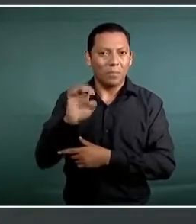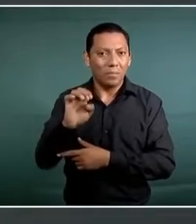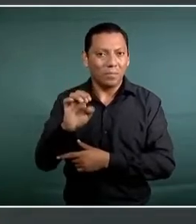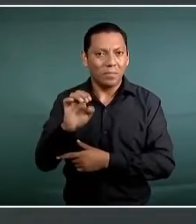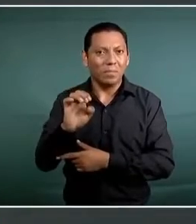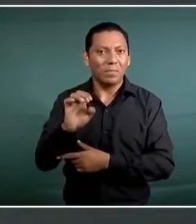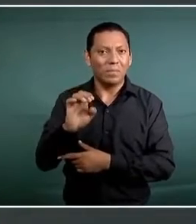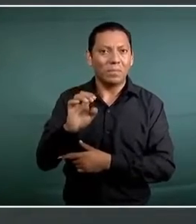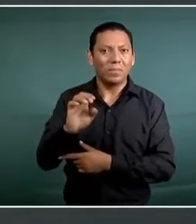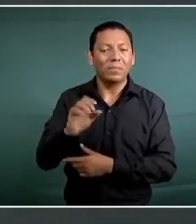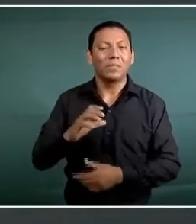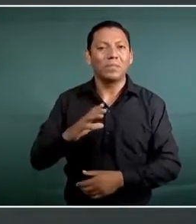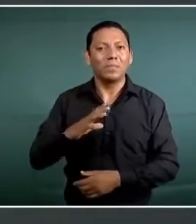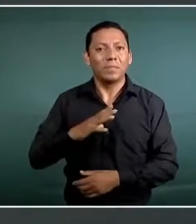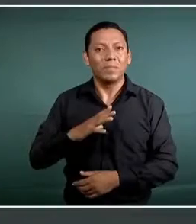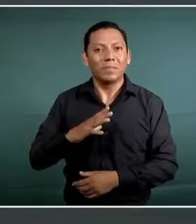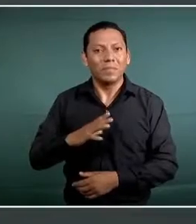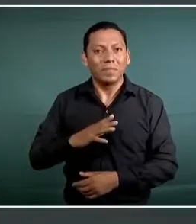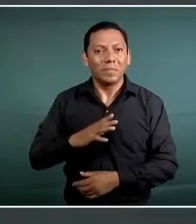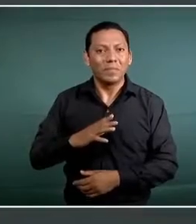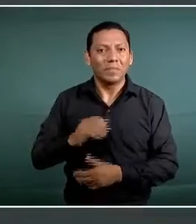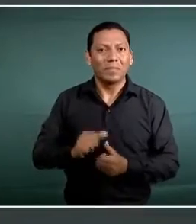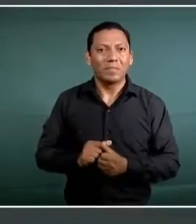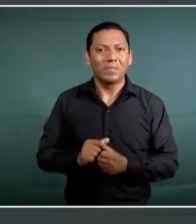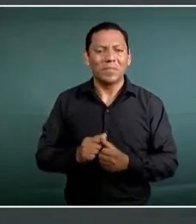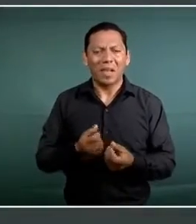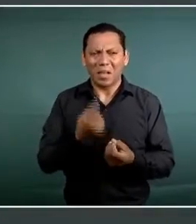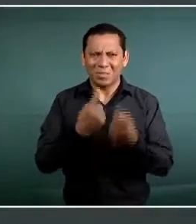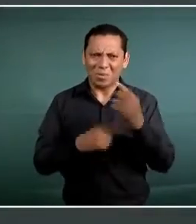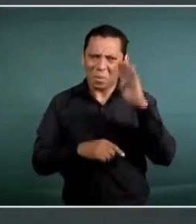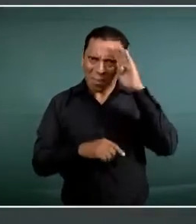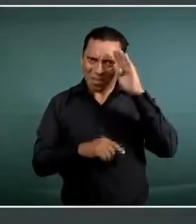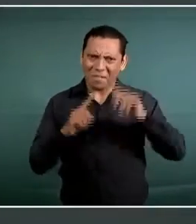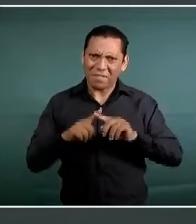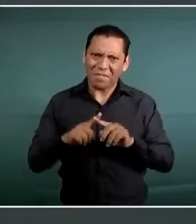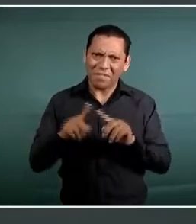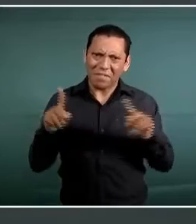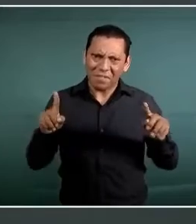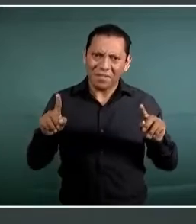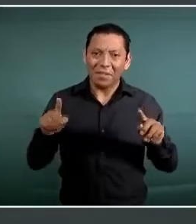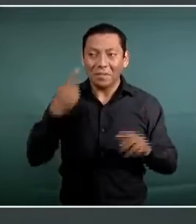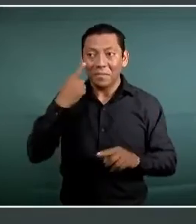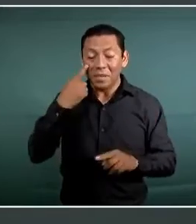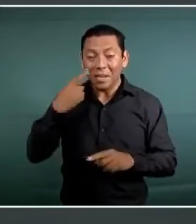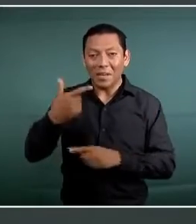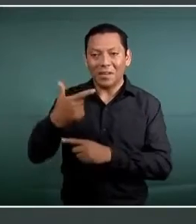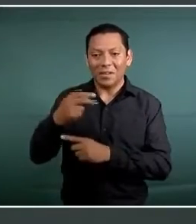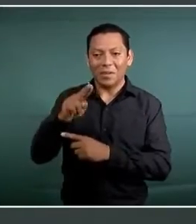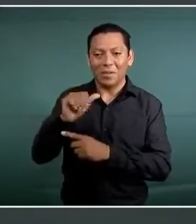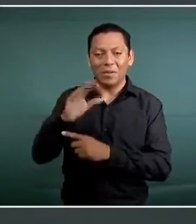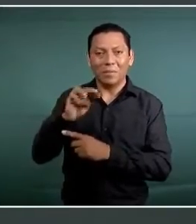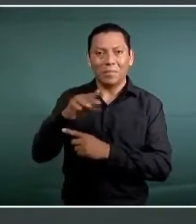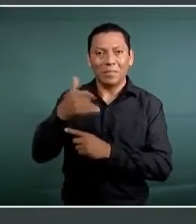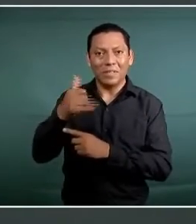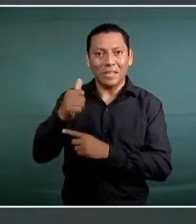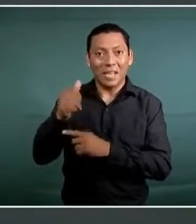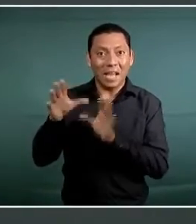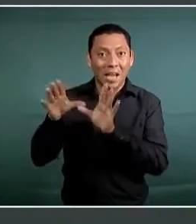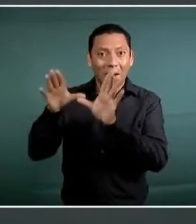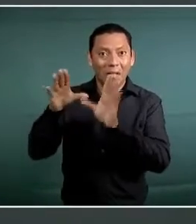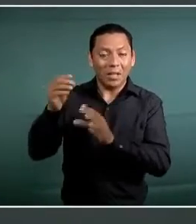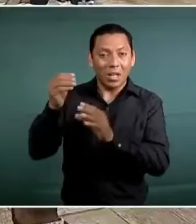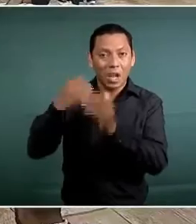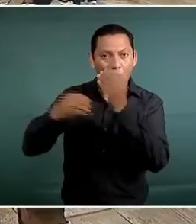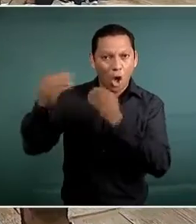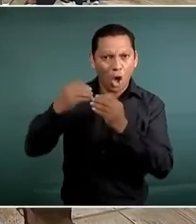contrario a lo que se piensa, la guacamaya no se